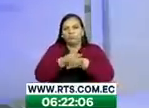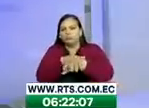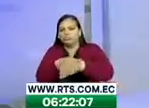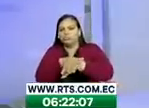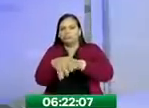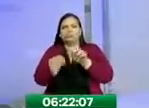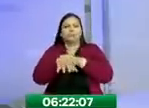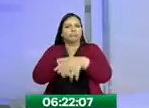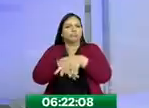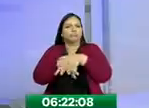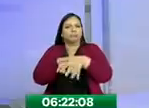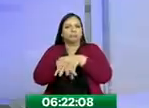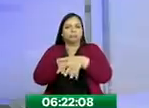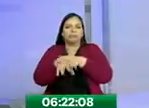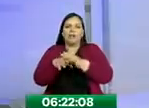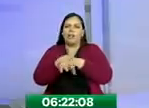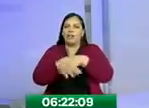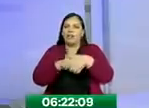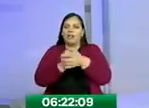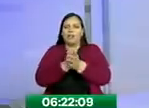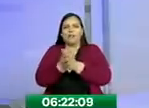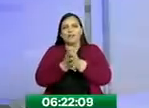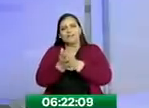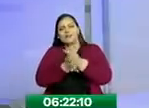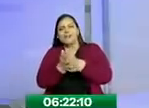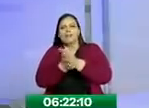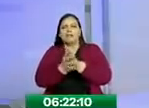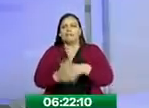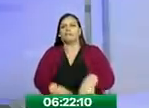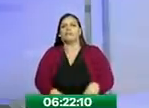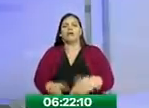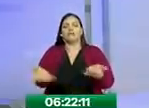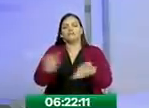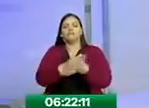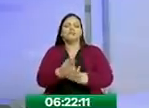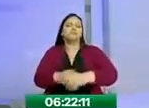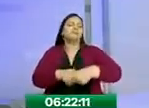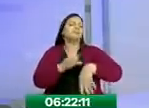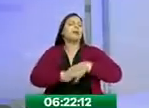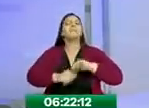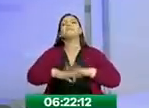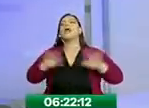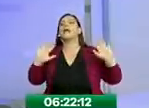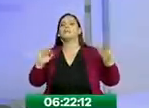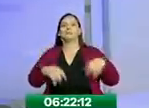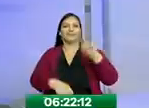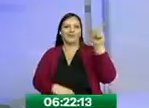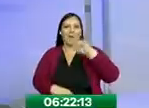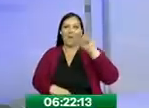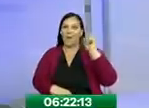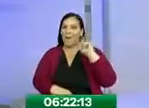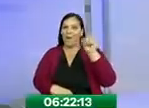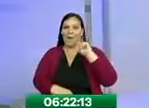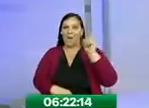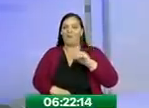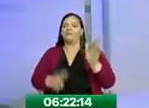buena forma, de una manera. Dicen que uno tiene que cantar el cumpleaños hasta que te termines de lavar las manos, pero aquí lo importante es que haya asepsia, que te